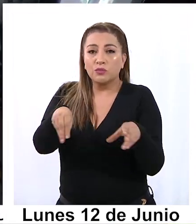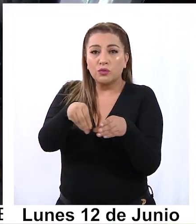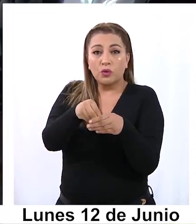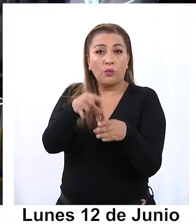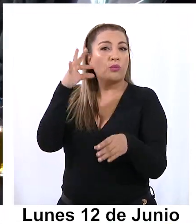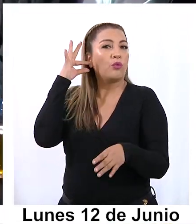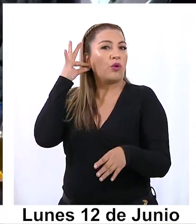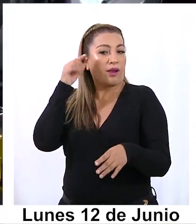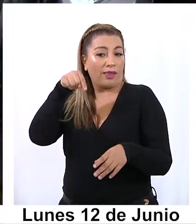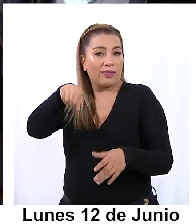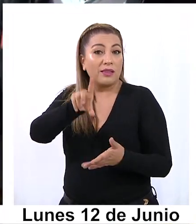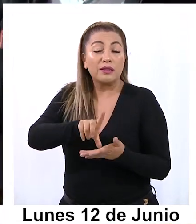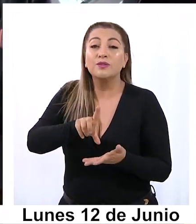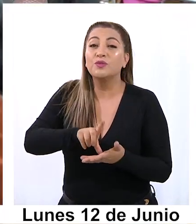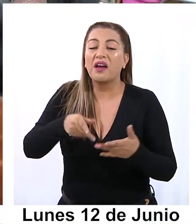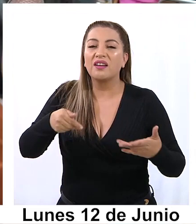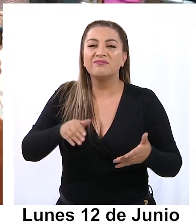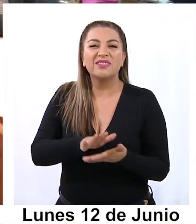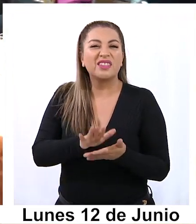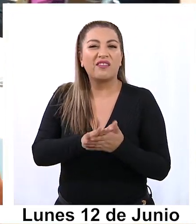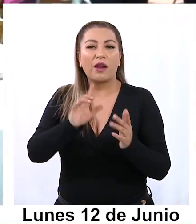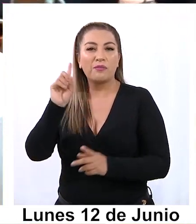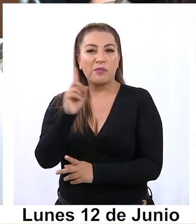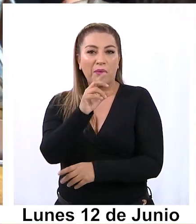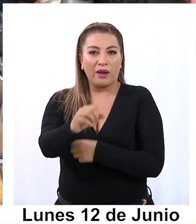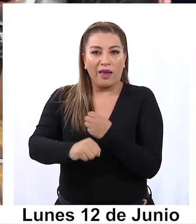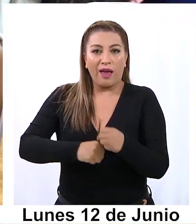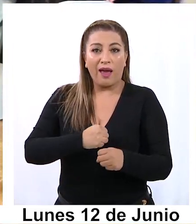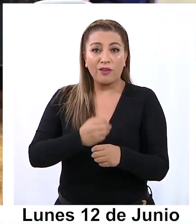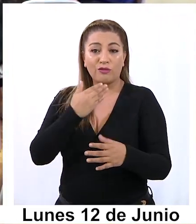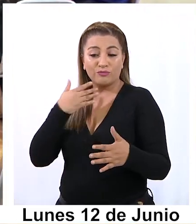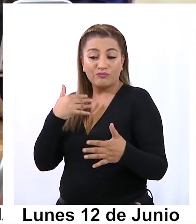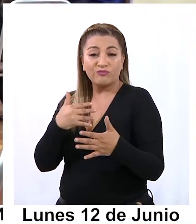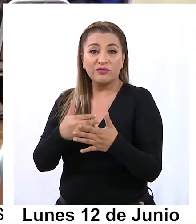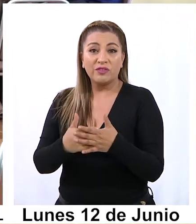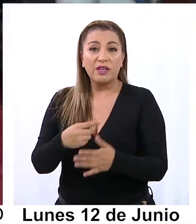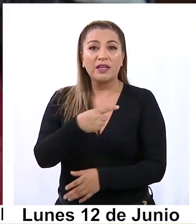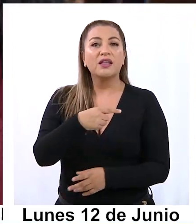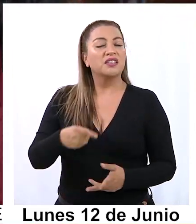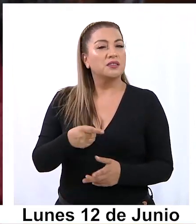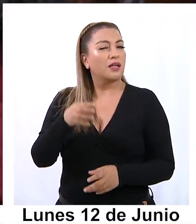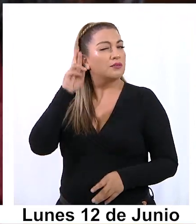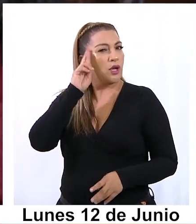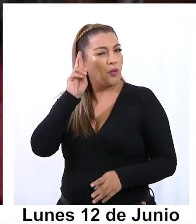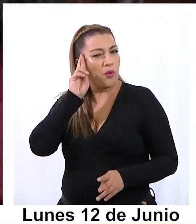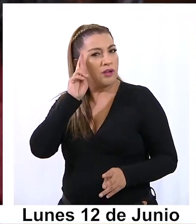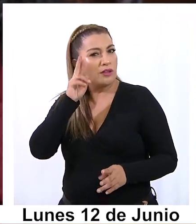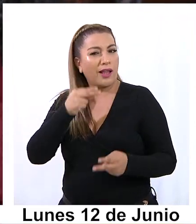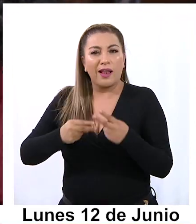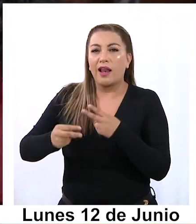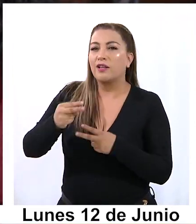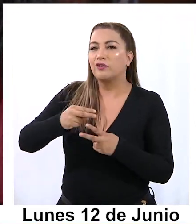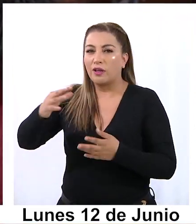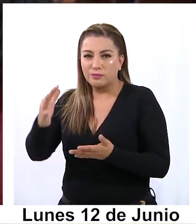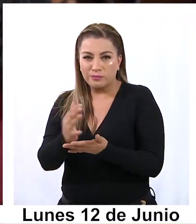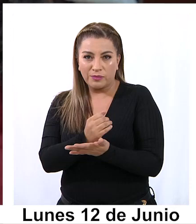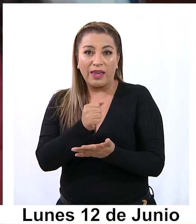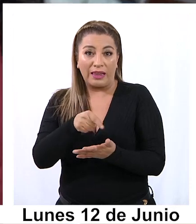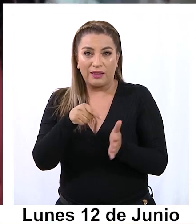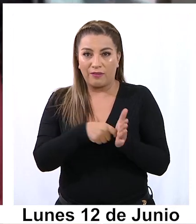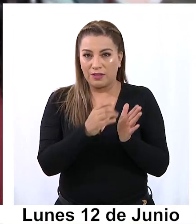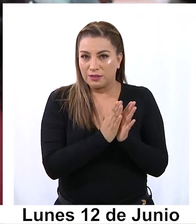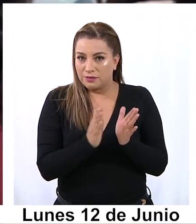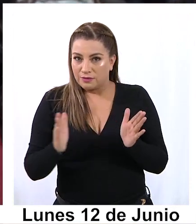mujeres del territorio, celebró su primer año de vida haciendo un repaso de los hitos logrados en el